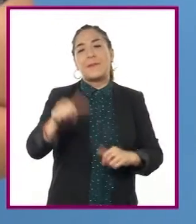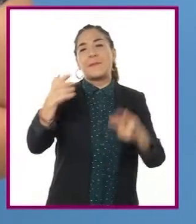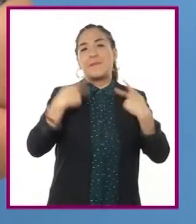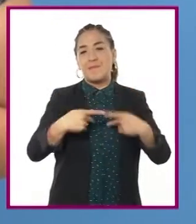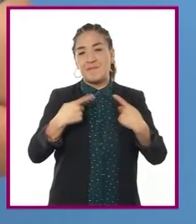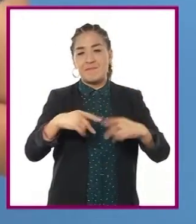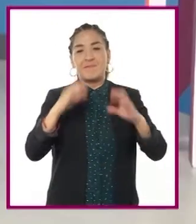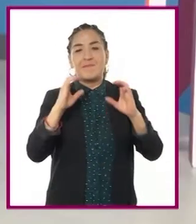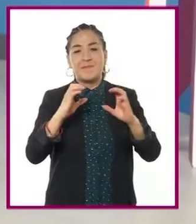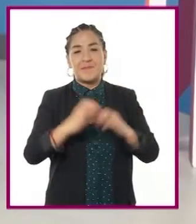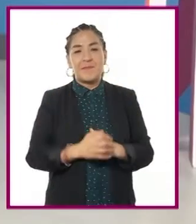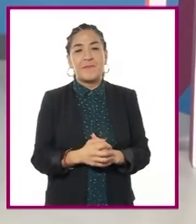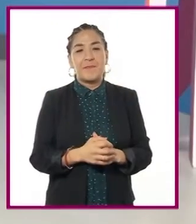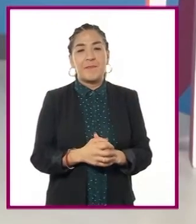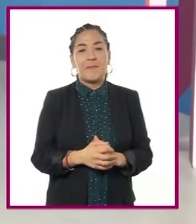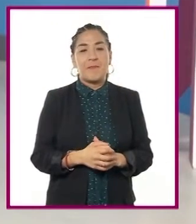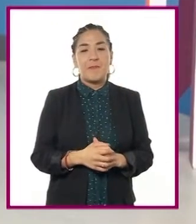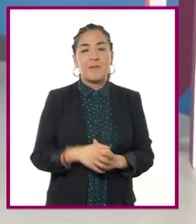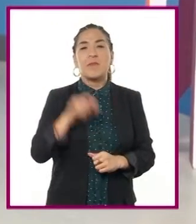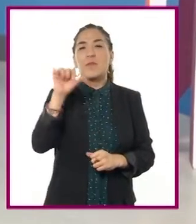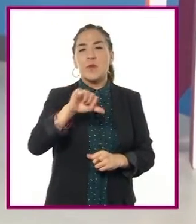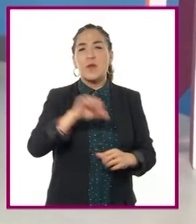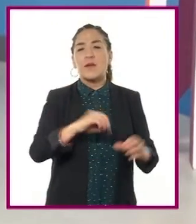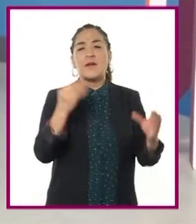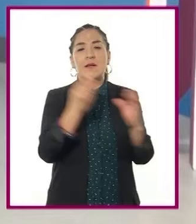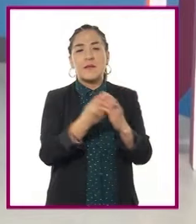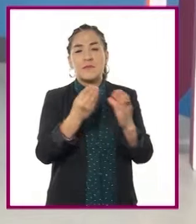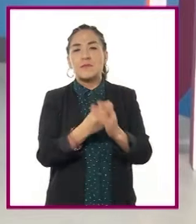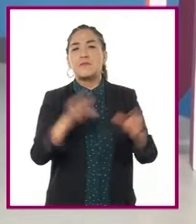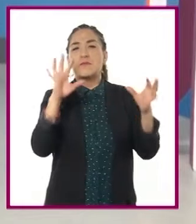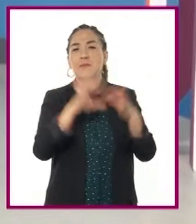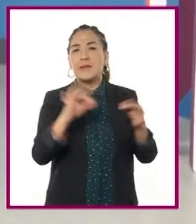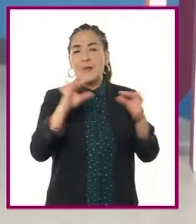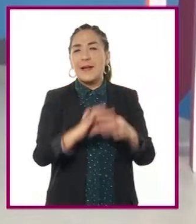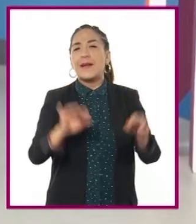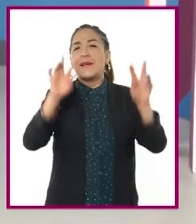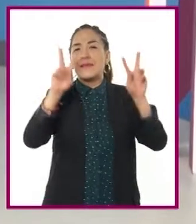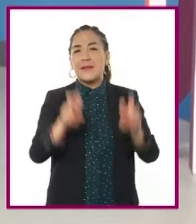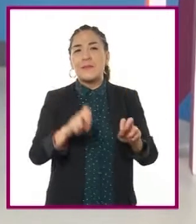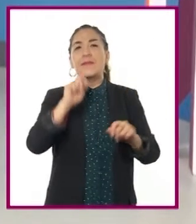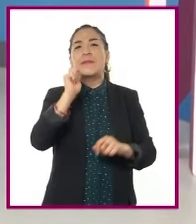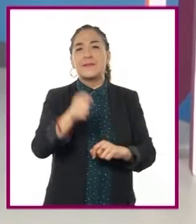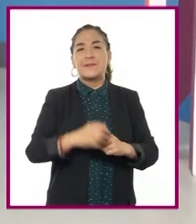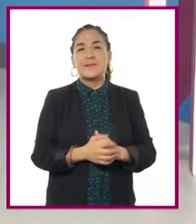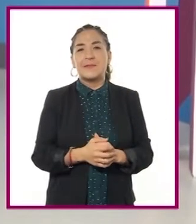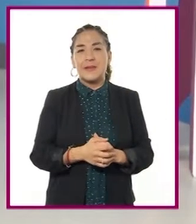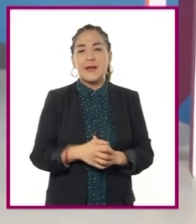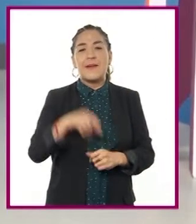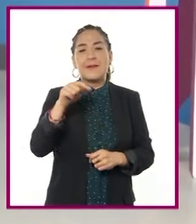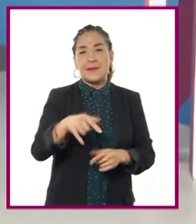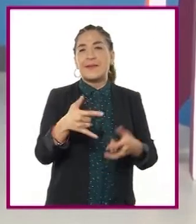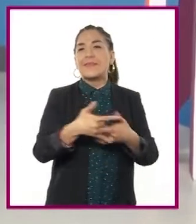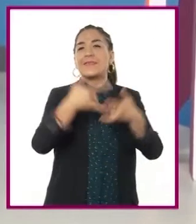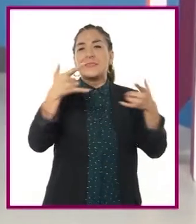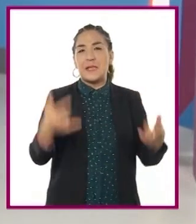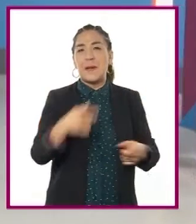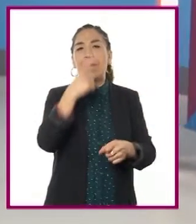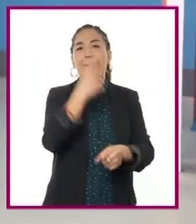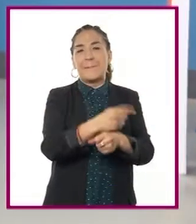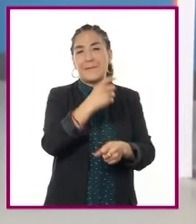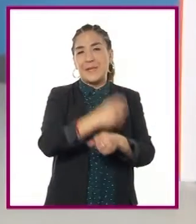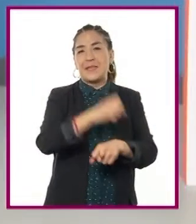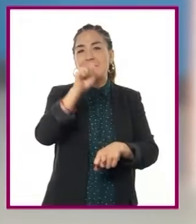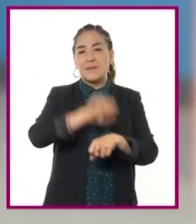demás. En la sesión de hoy abordaremos un tema perteneciente a la asignatura Historia Primer